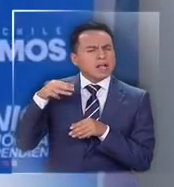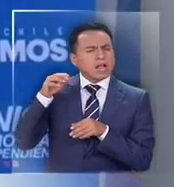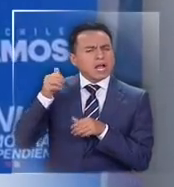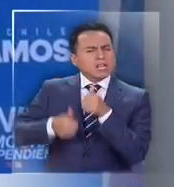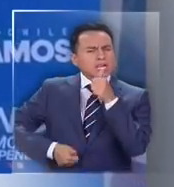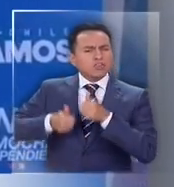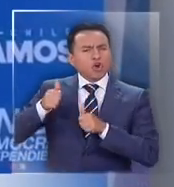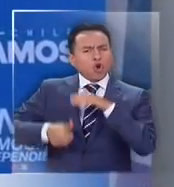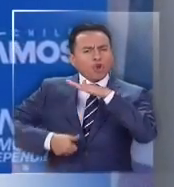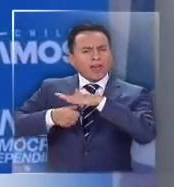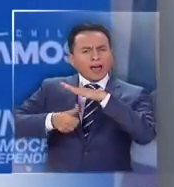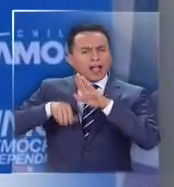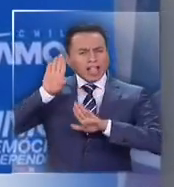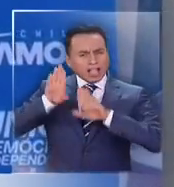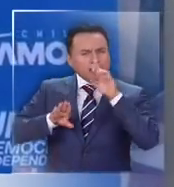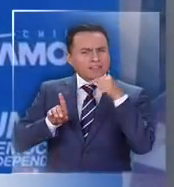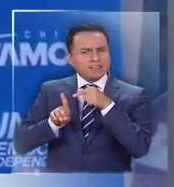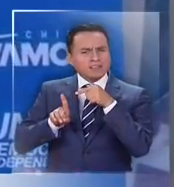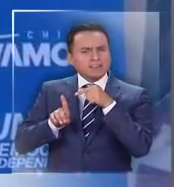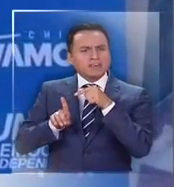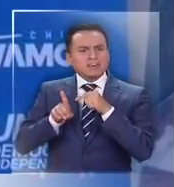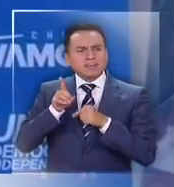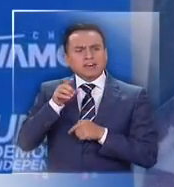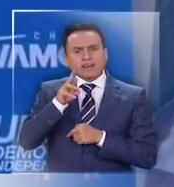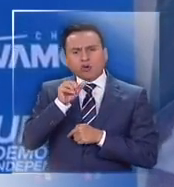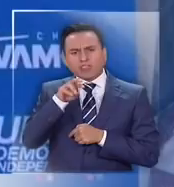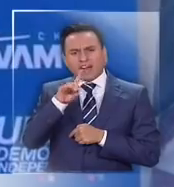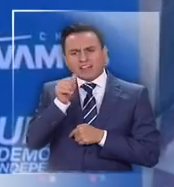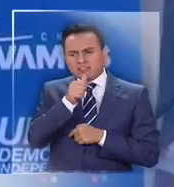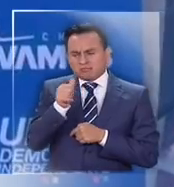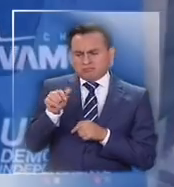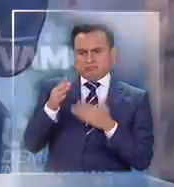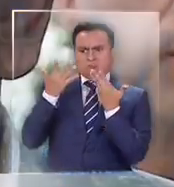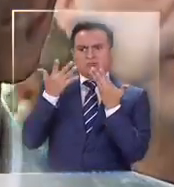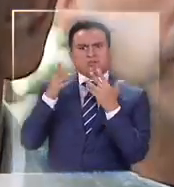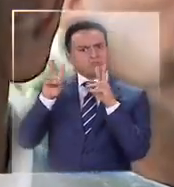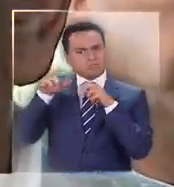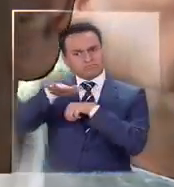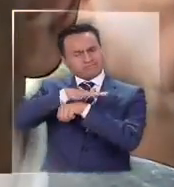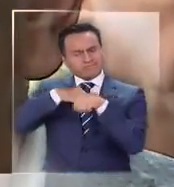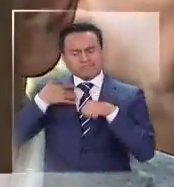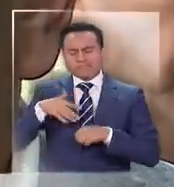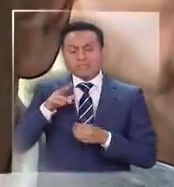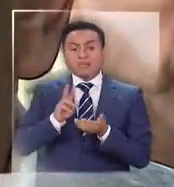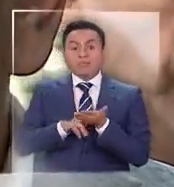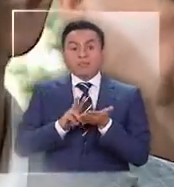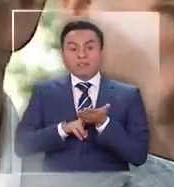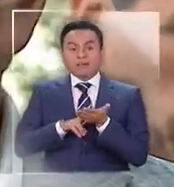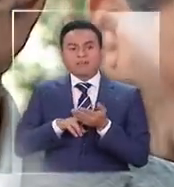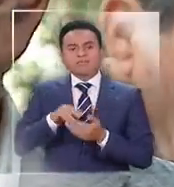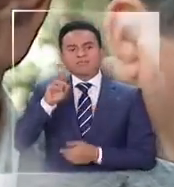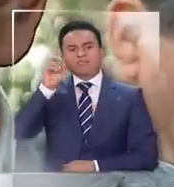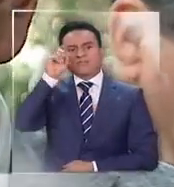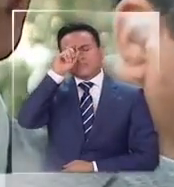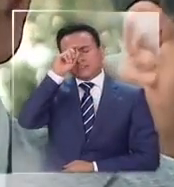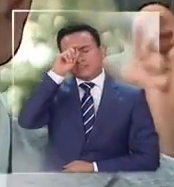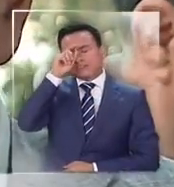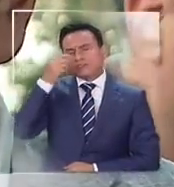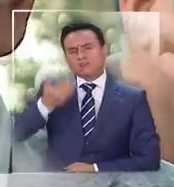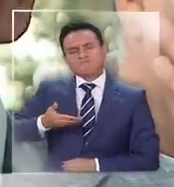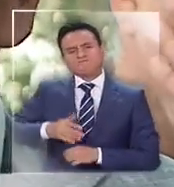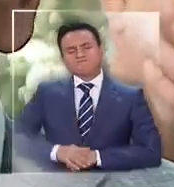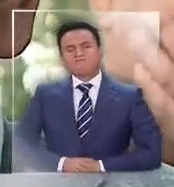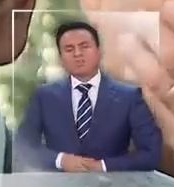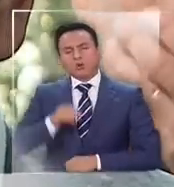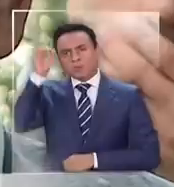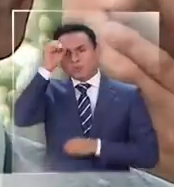a concejal y creo que muchos en Rinconada hoy día están sorprendidos por esta situación. La verdad que no, es muy difícil hoy día